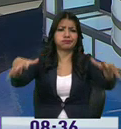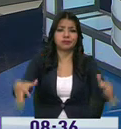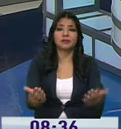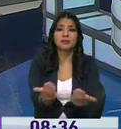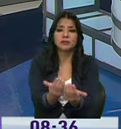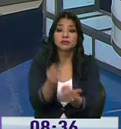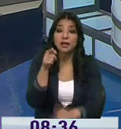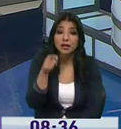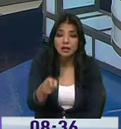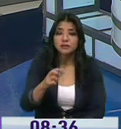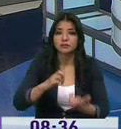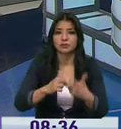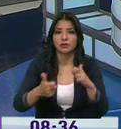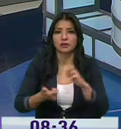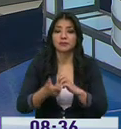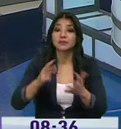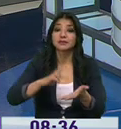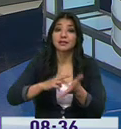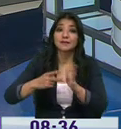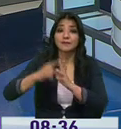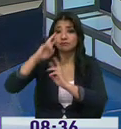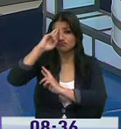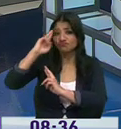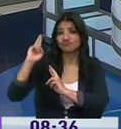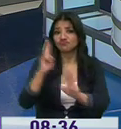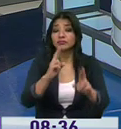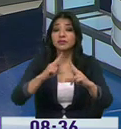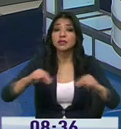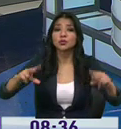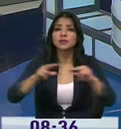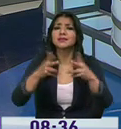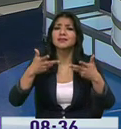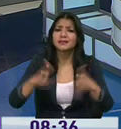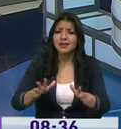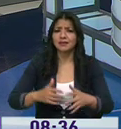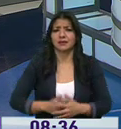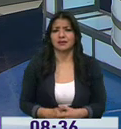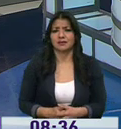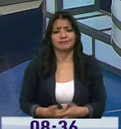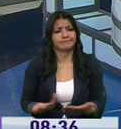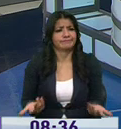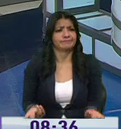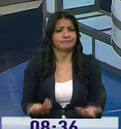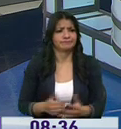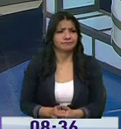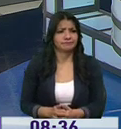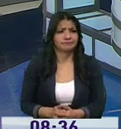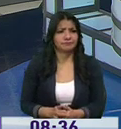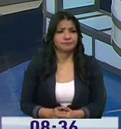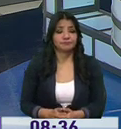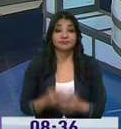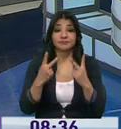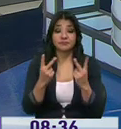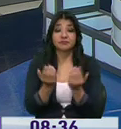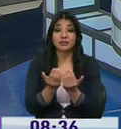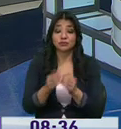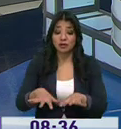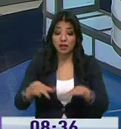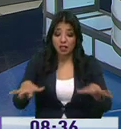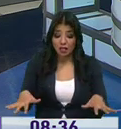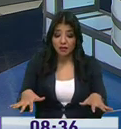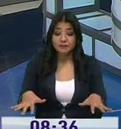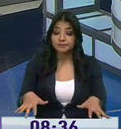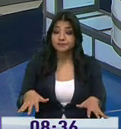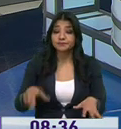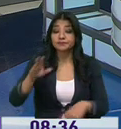un atentado contra nuestra naturaleza. Educación, querida mía. Por supuesto. Educación. Lo que vemos de la basura así acumulada en distintos lugares no solo